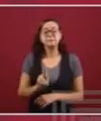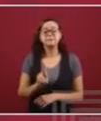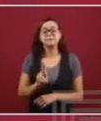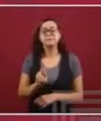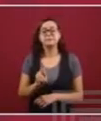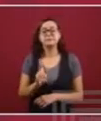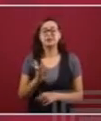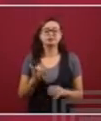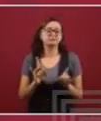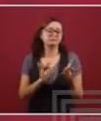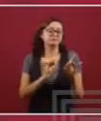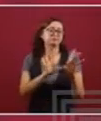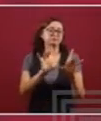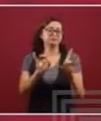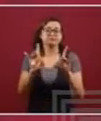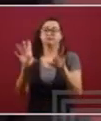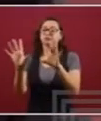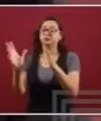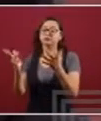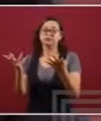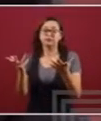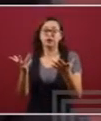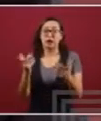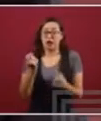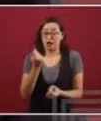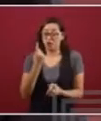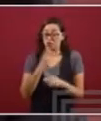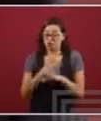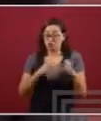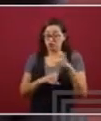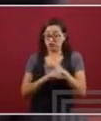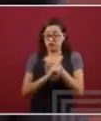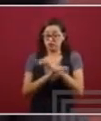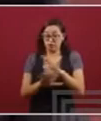pues hay cosas que no podemos decir.